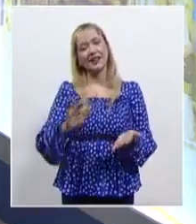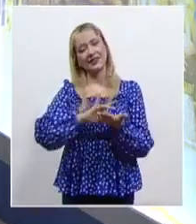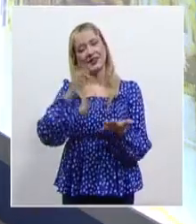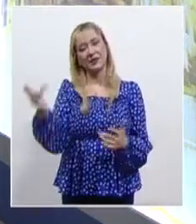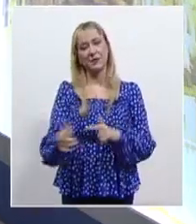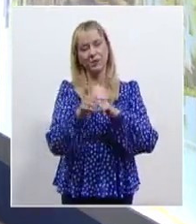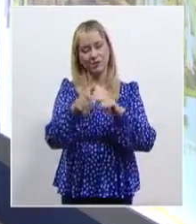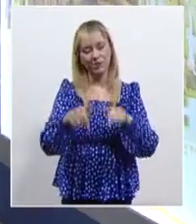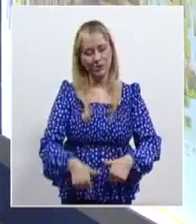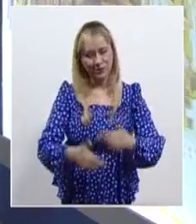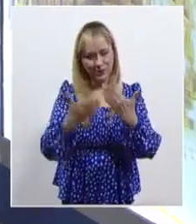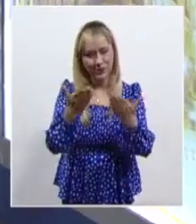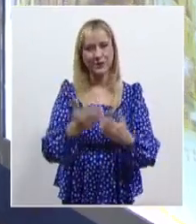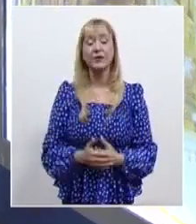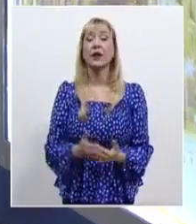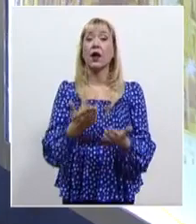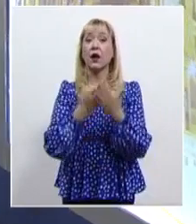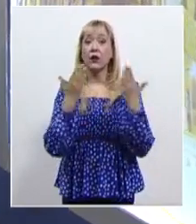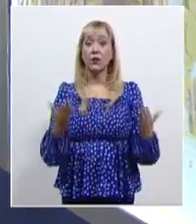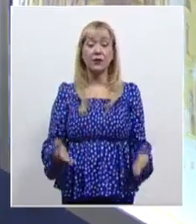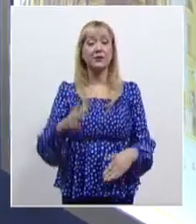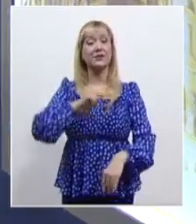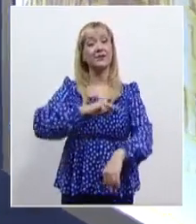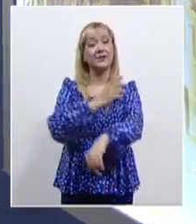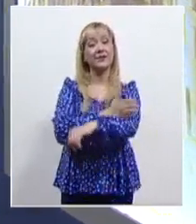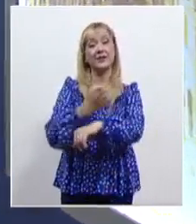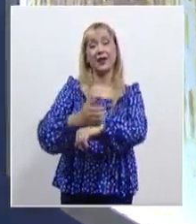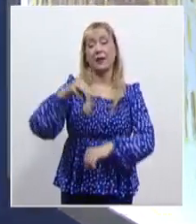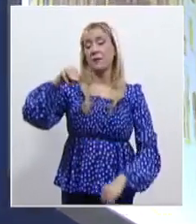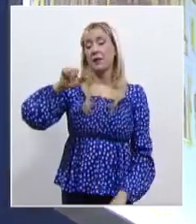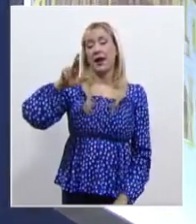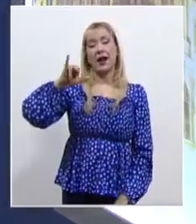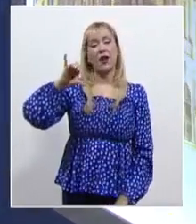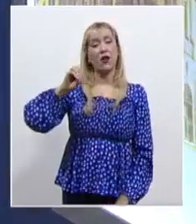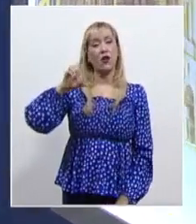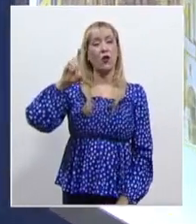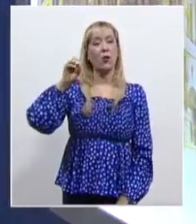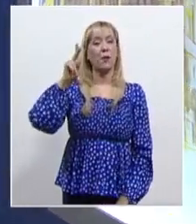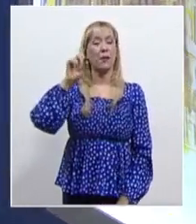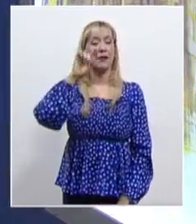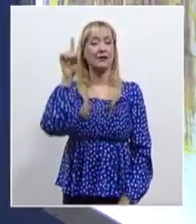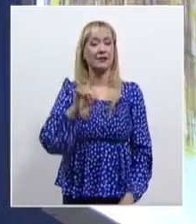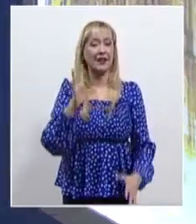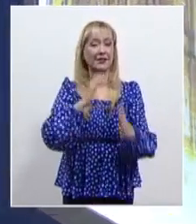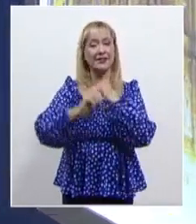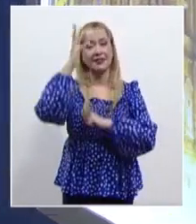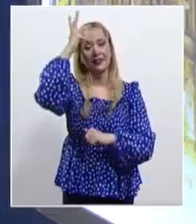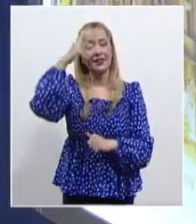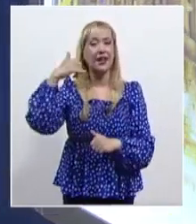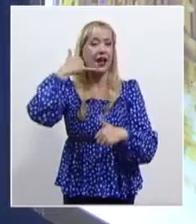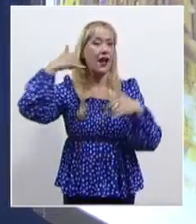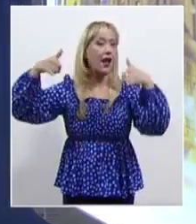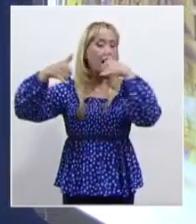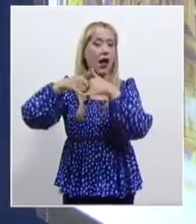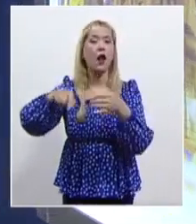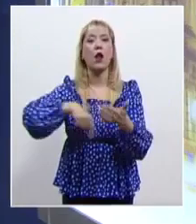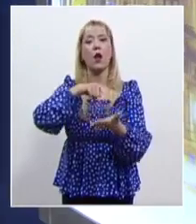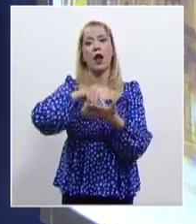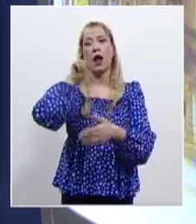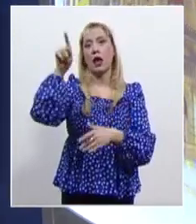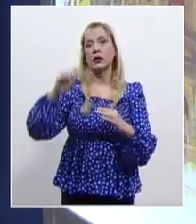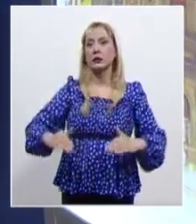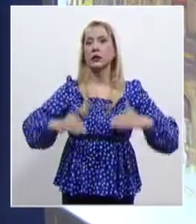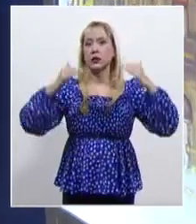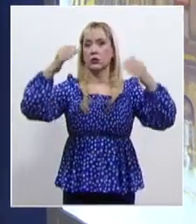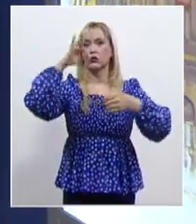Gracias por continuar con nosotros. Ahora es momento de enlazarnos vía telefónica con nuestro compañero Mario López Peña, quien se encuentra en las instalaciones de la Sala Superior